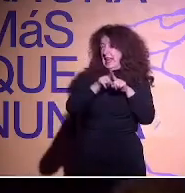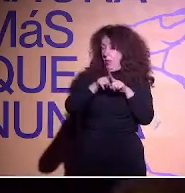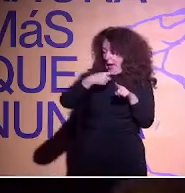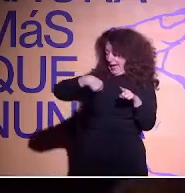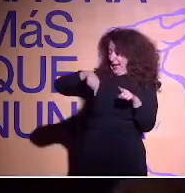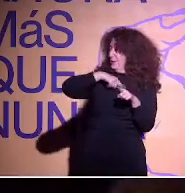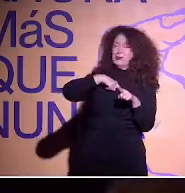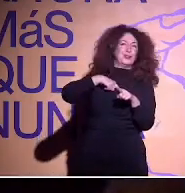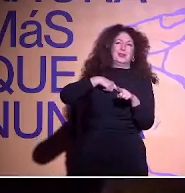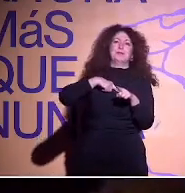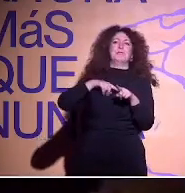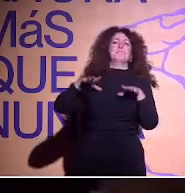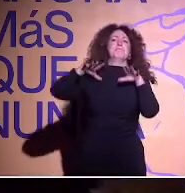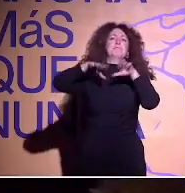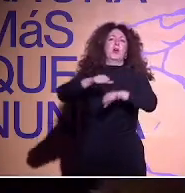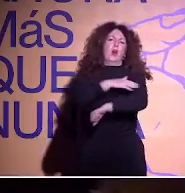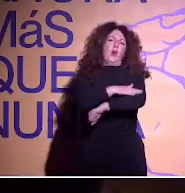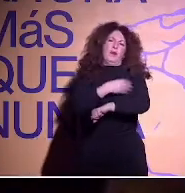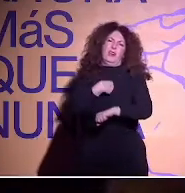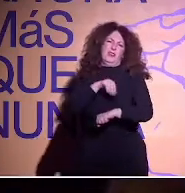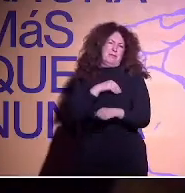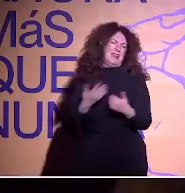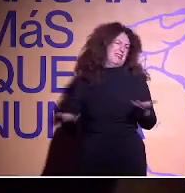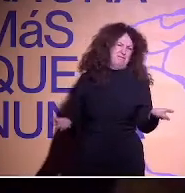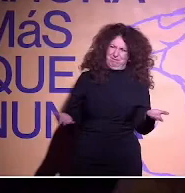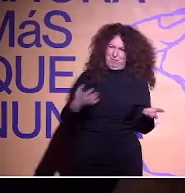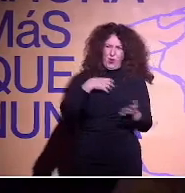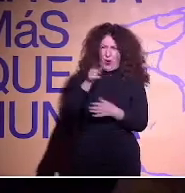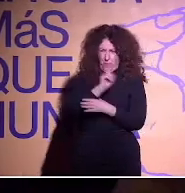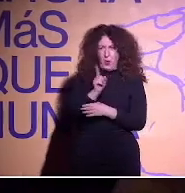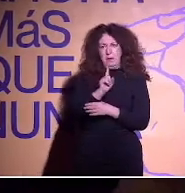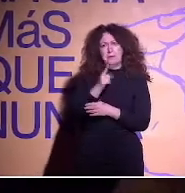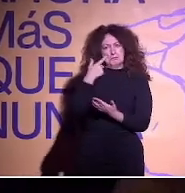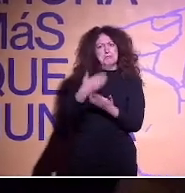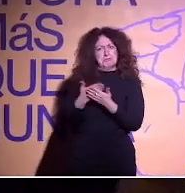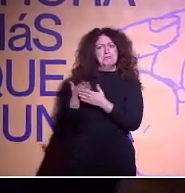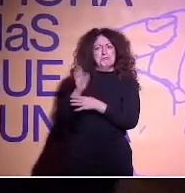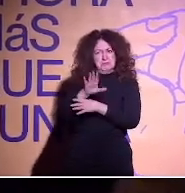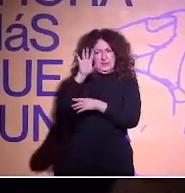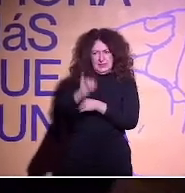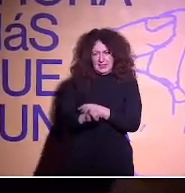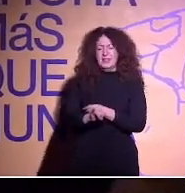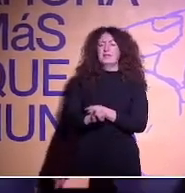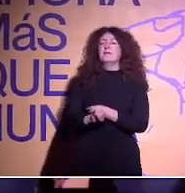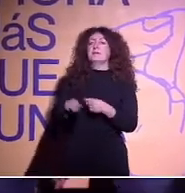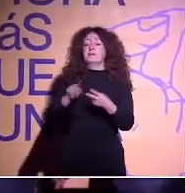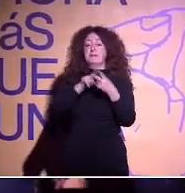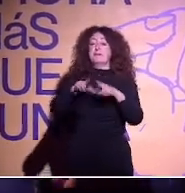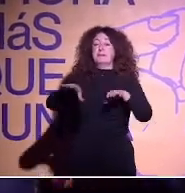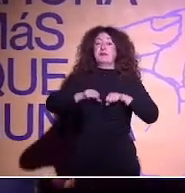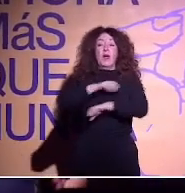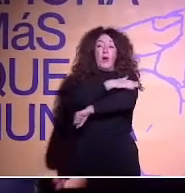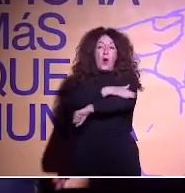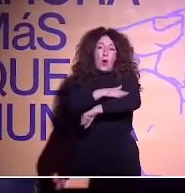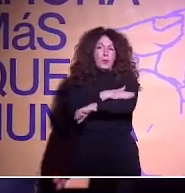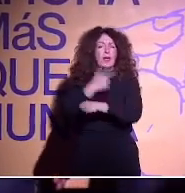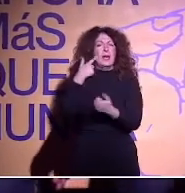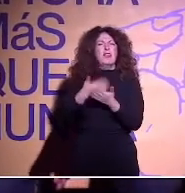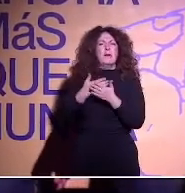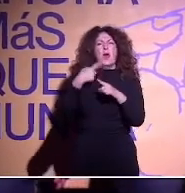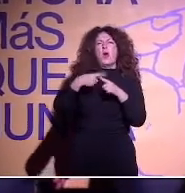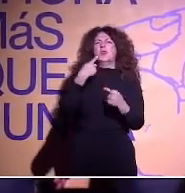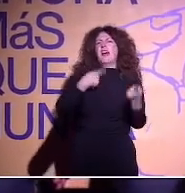podía llegar al gobierno de España gobernamos y demostramos que lo que decían que era